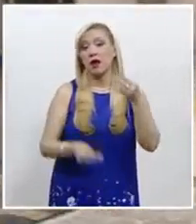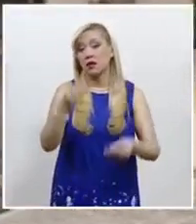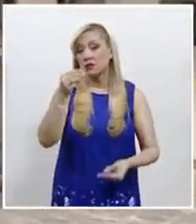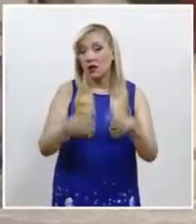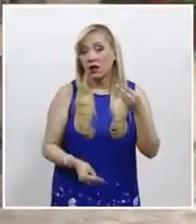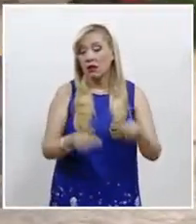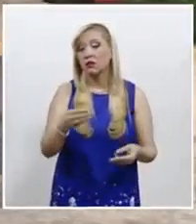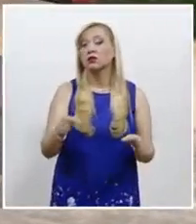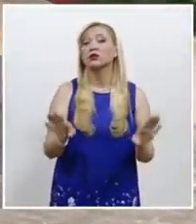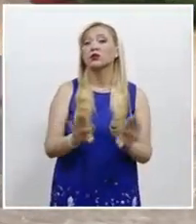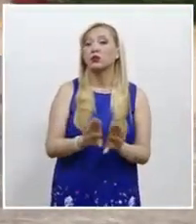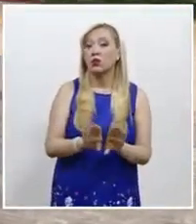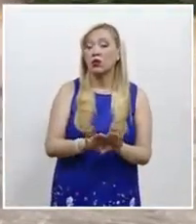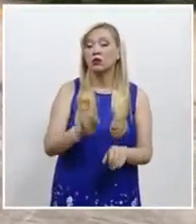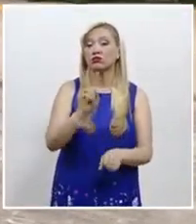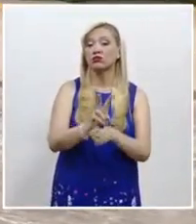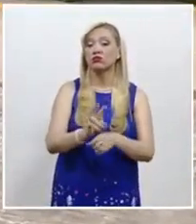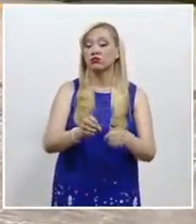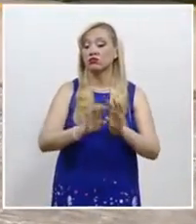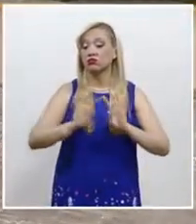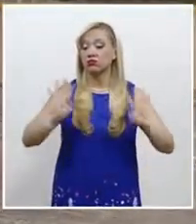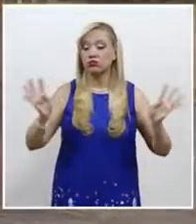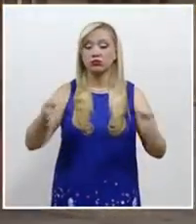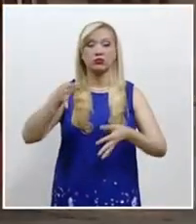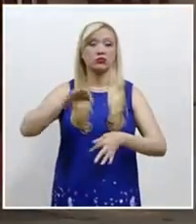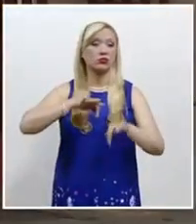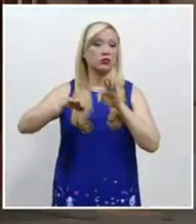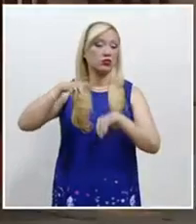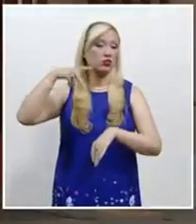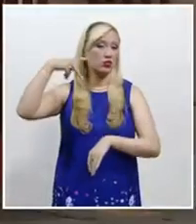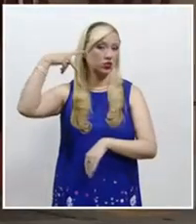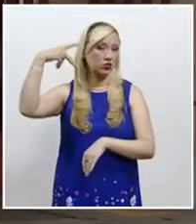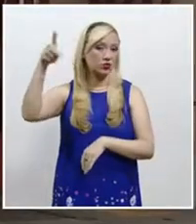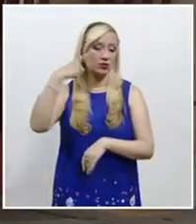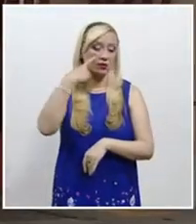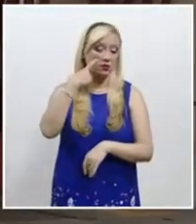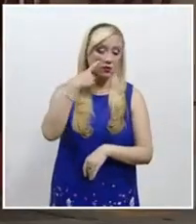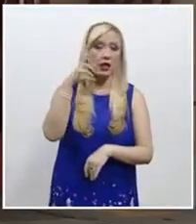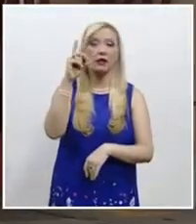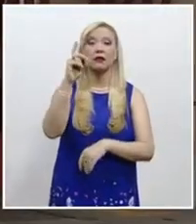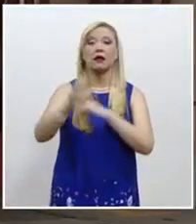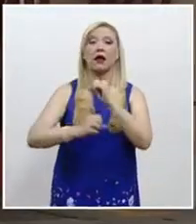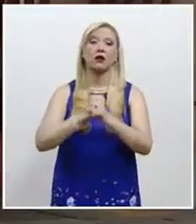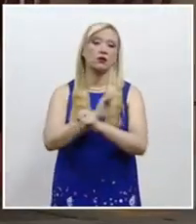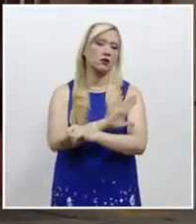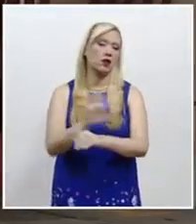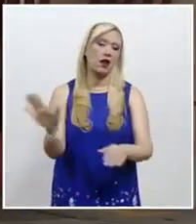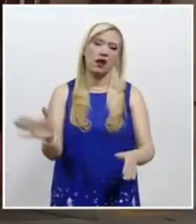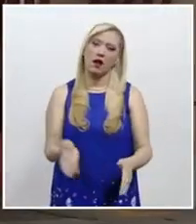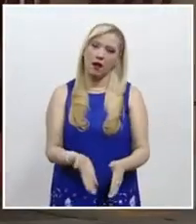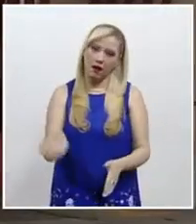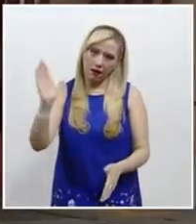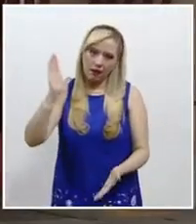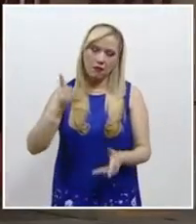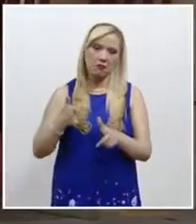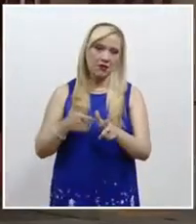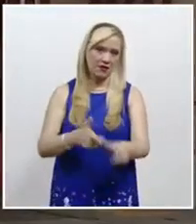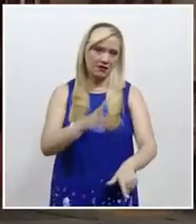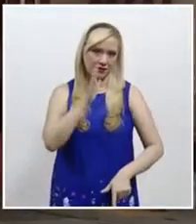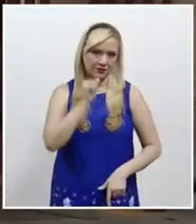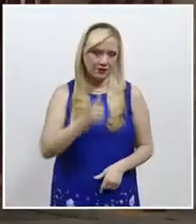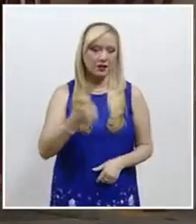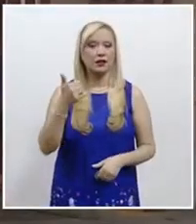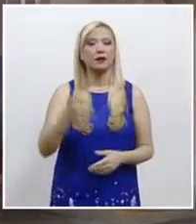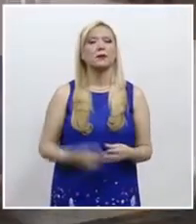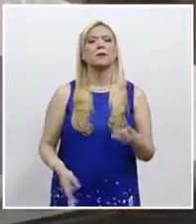y de las y los consejeros de la Judicatura local al cumplir 30 años de servicio. Y en una acción más se pide